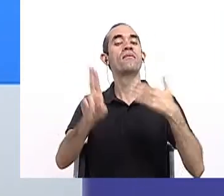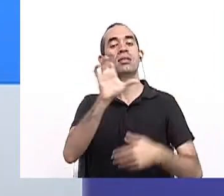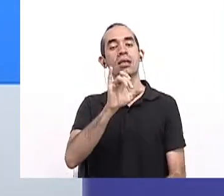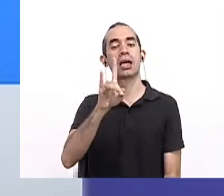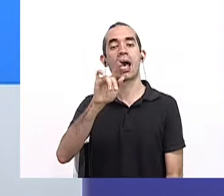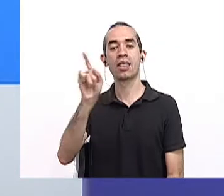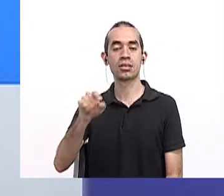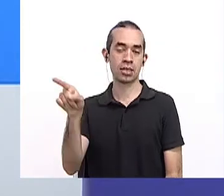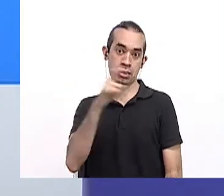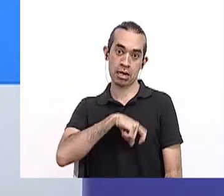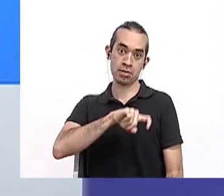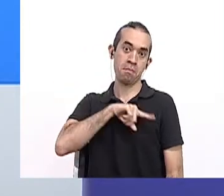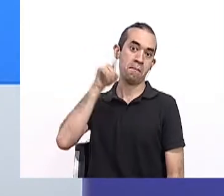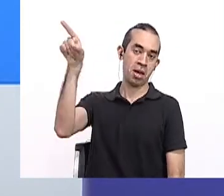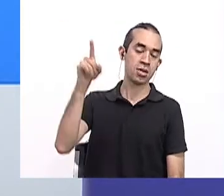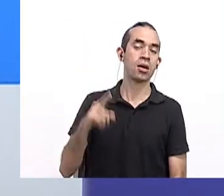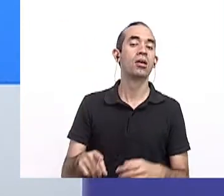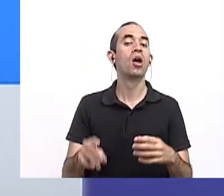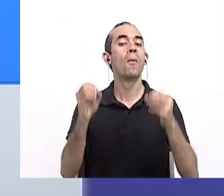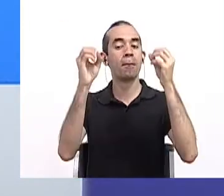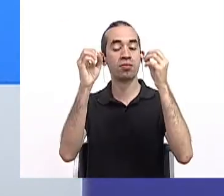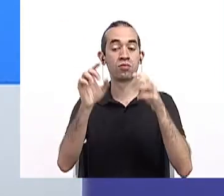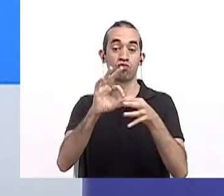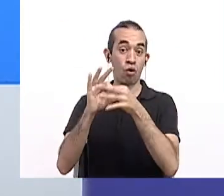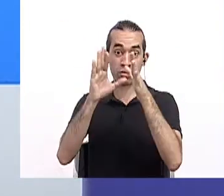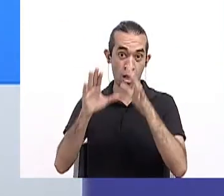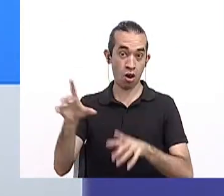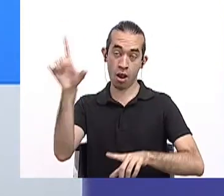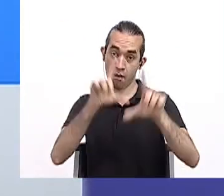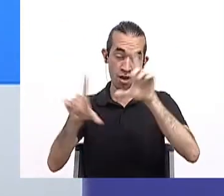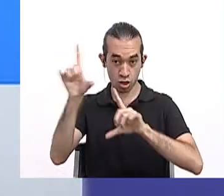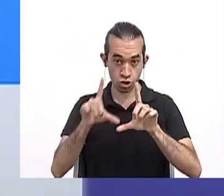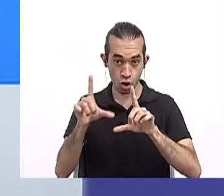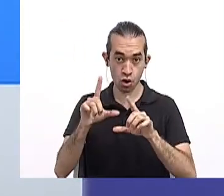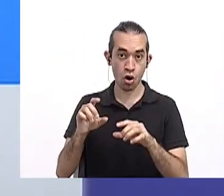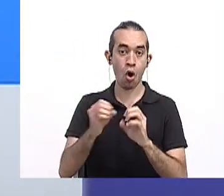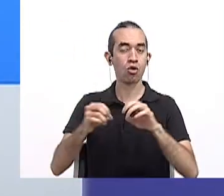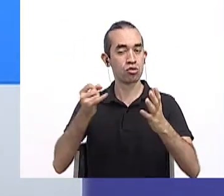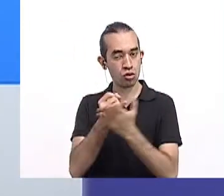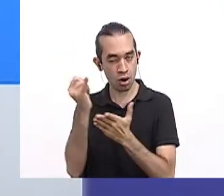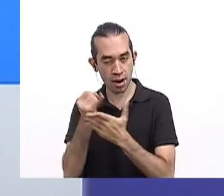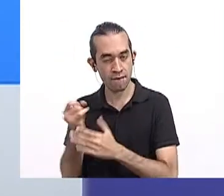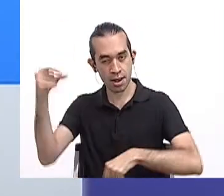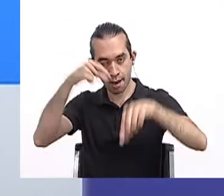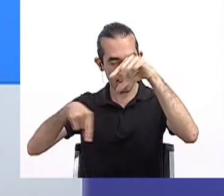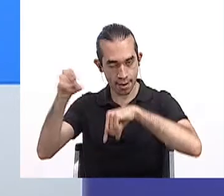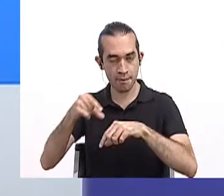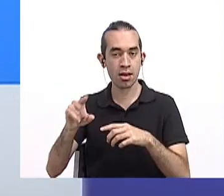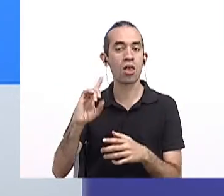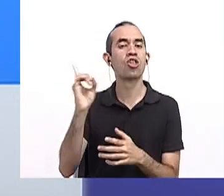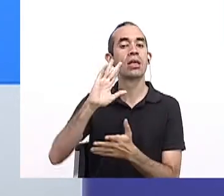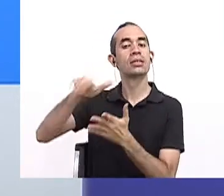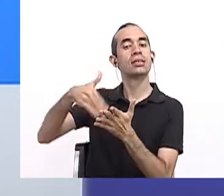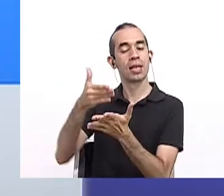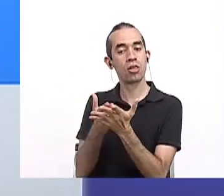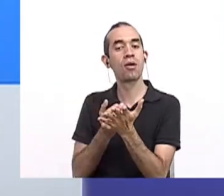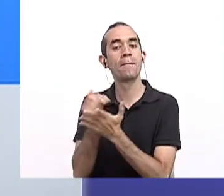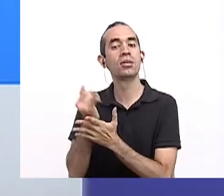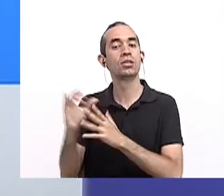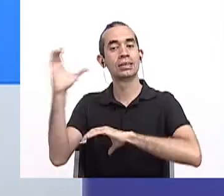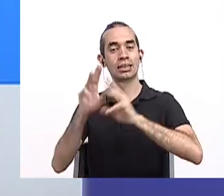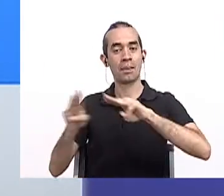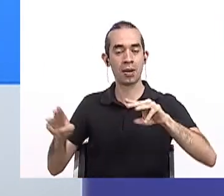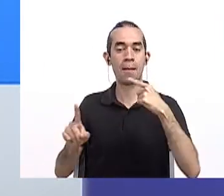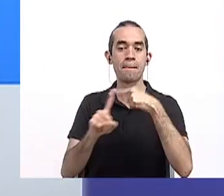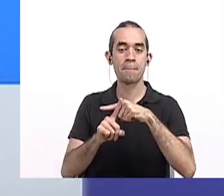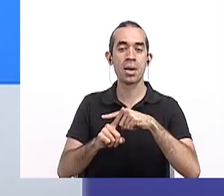y es coordinador del laboratorio de oceanografía química del centro de investigación de ciencias del mar y